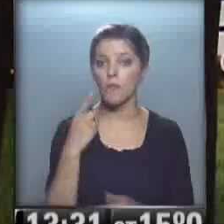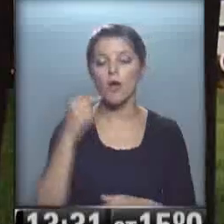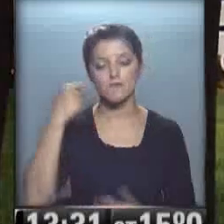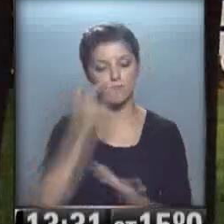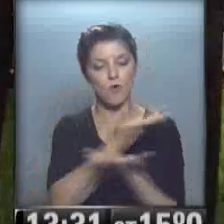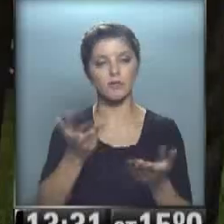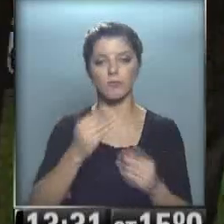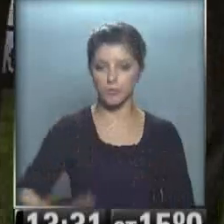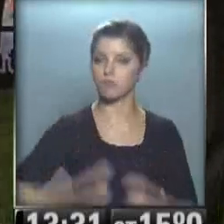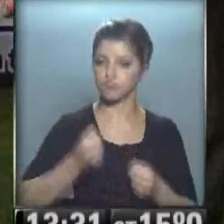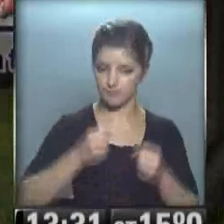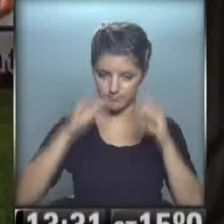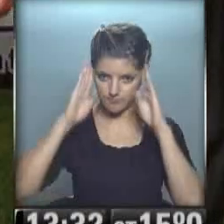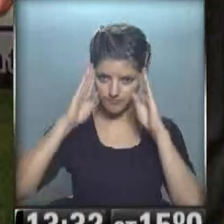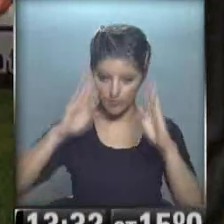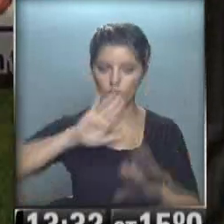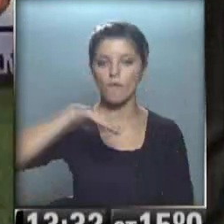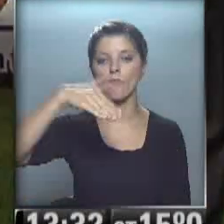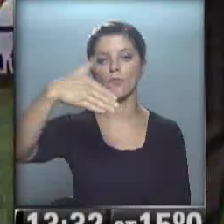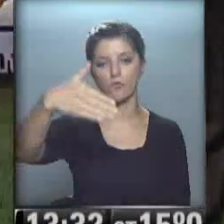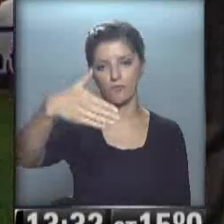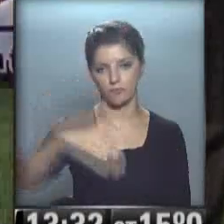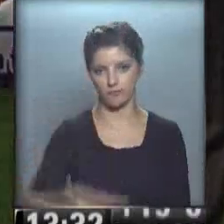firme en dirección al